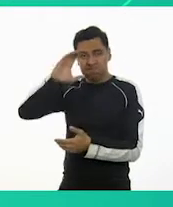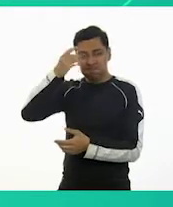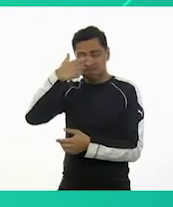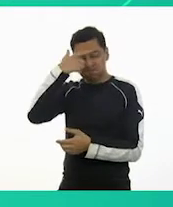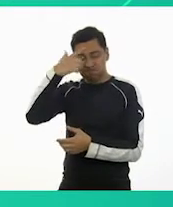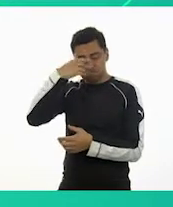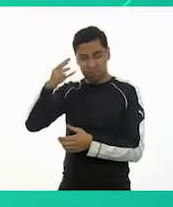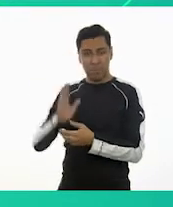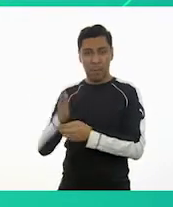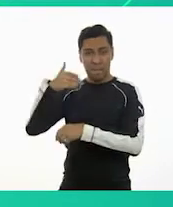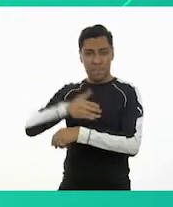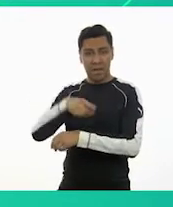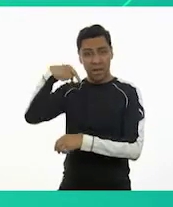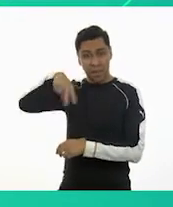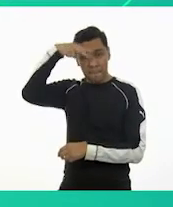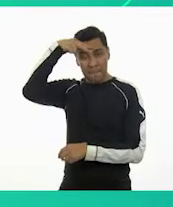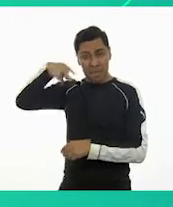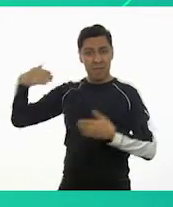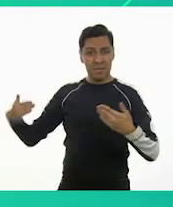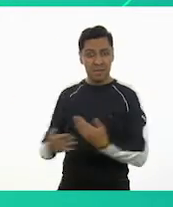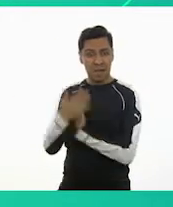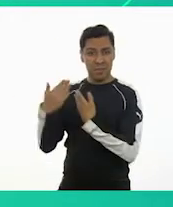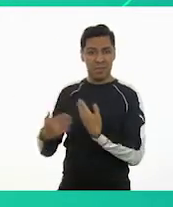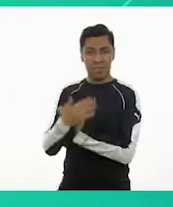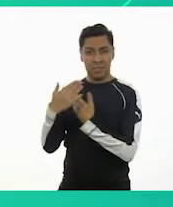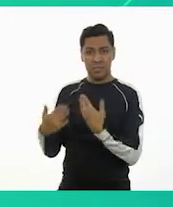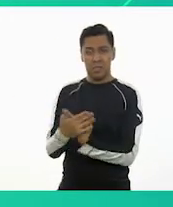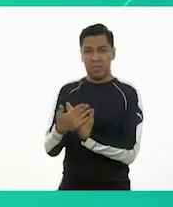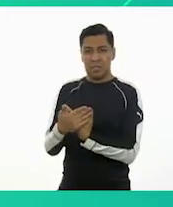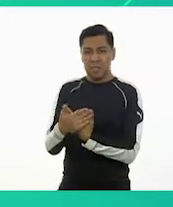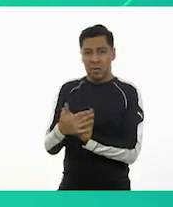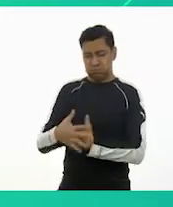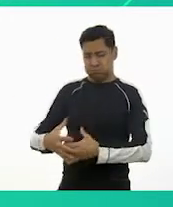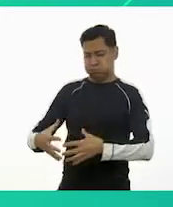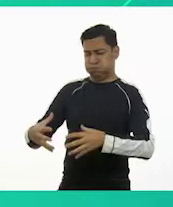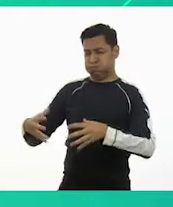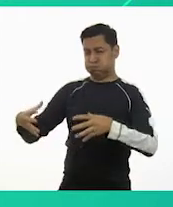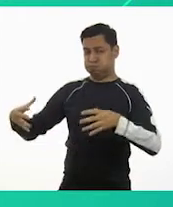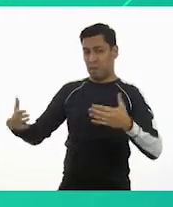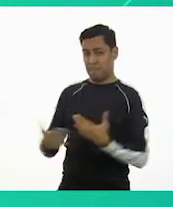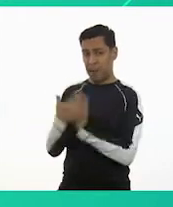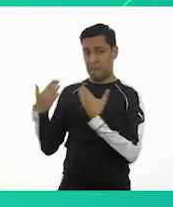México y sus poblaciones siempre fueron muy pequeñitas.